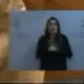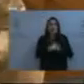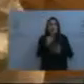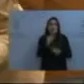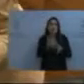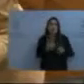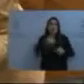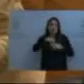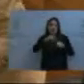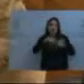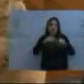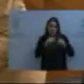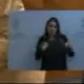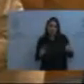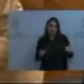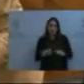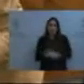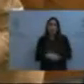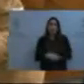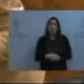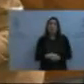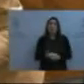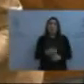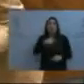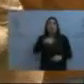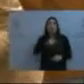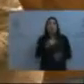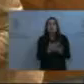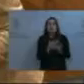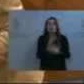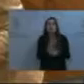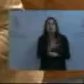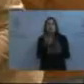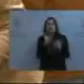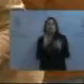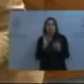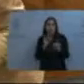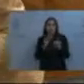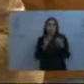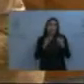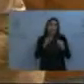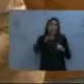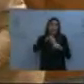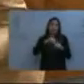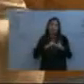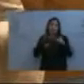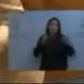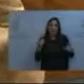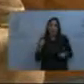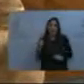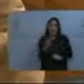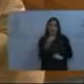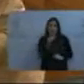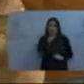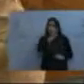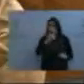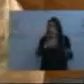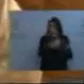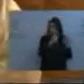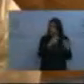Asturias. Planteamos la acción de la construcción de estas viviendas en 3 ejercicios presupuestarios, el año